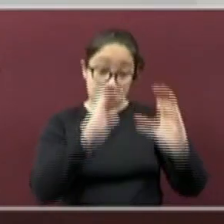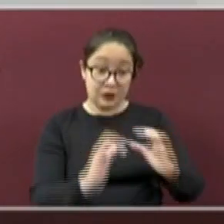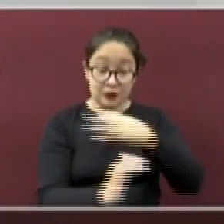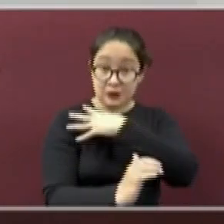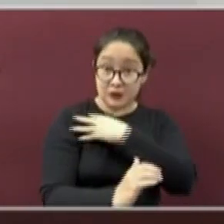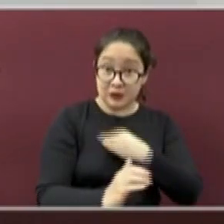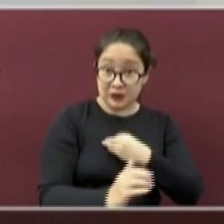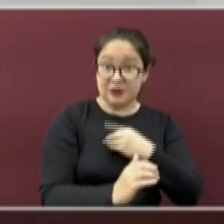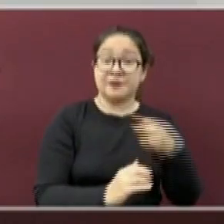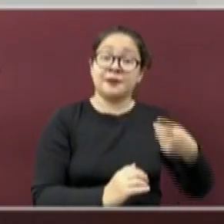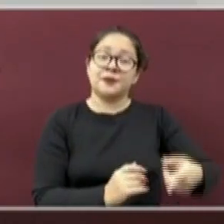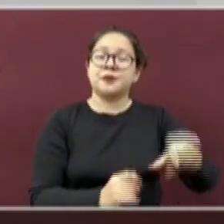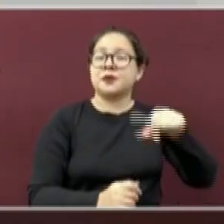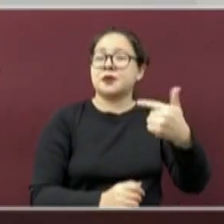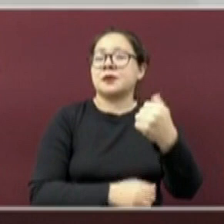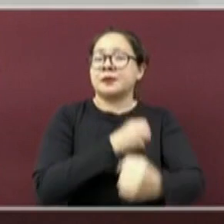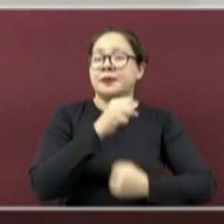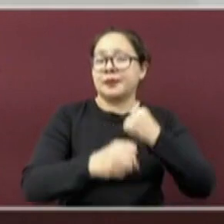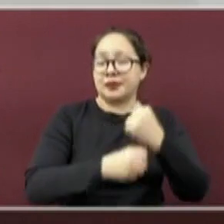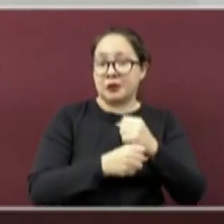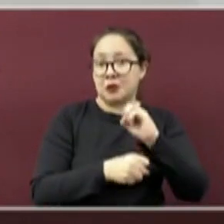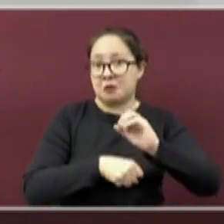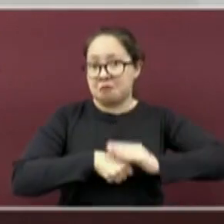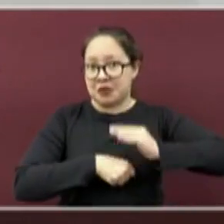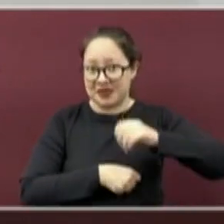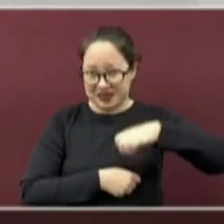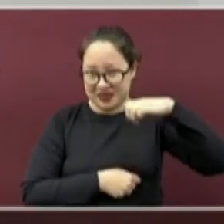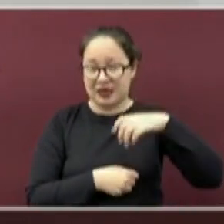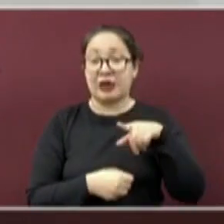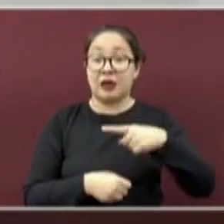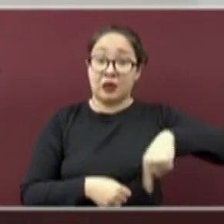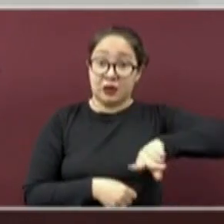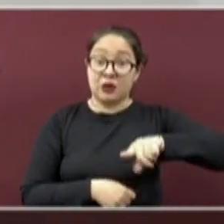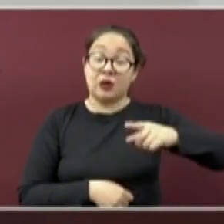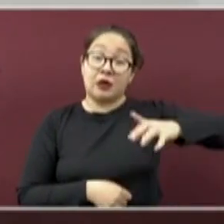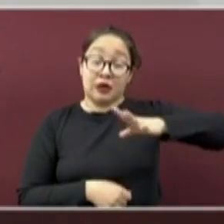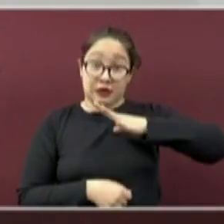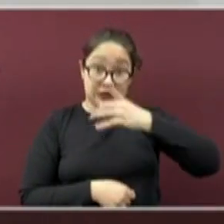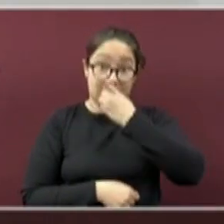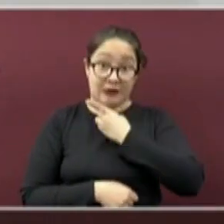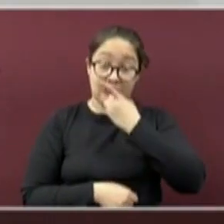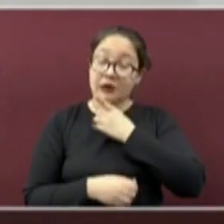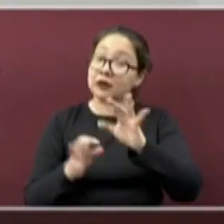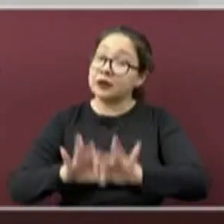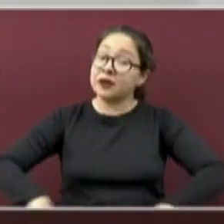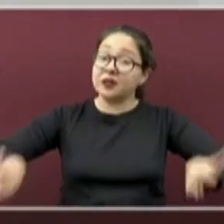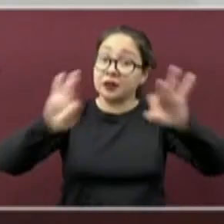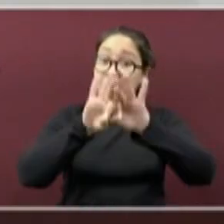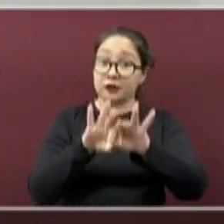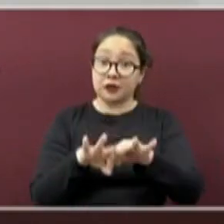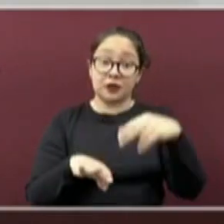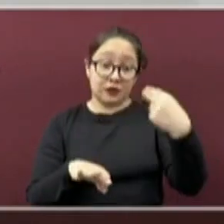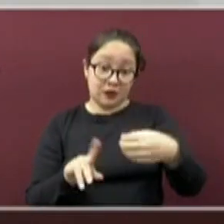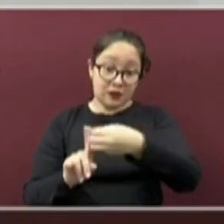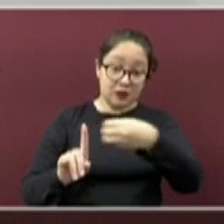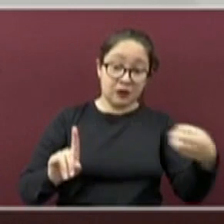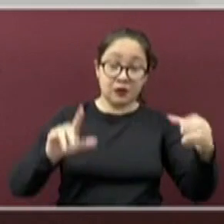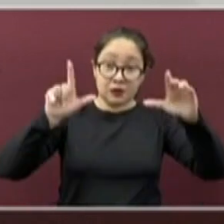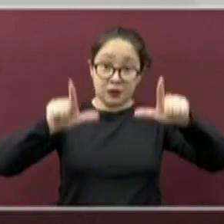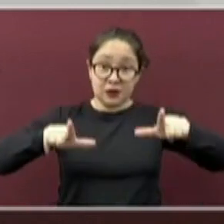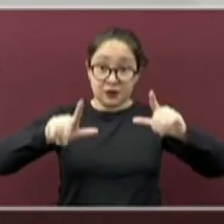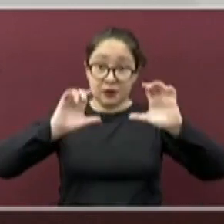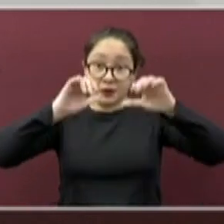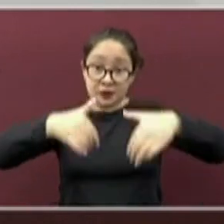de un adolescente de 12 años o más que vive con diabetes, es importante que realice su registro en la página y